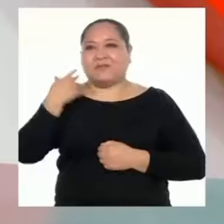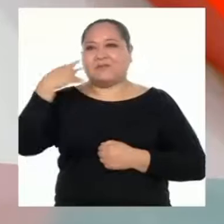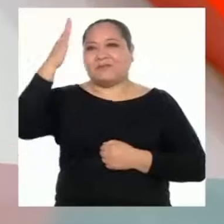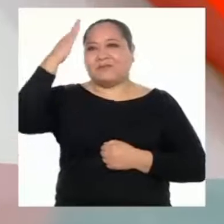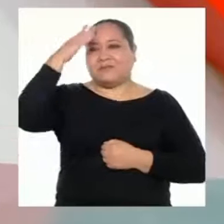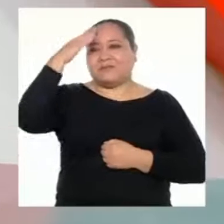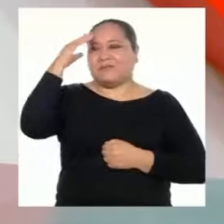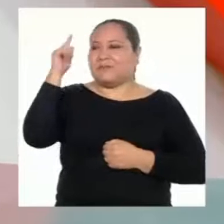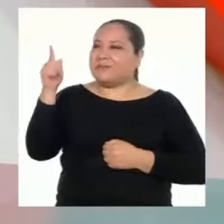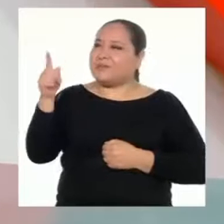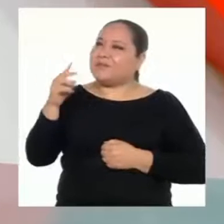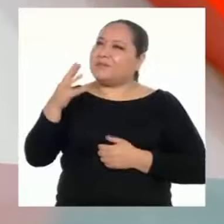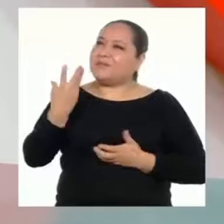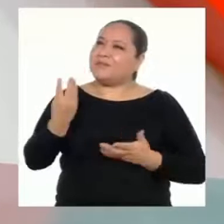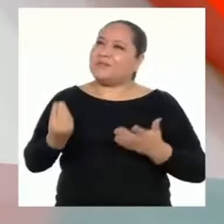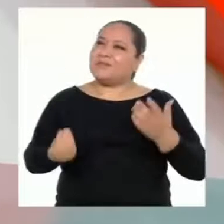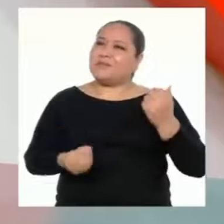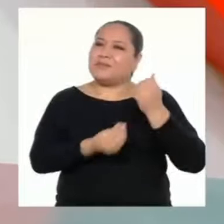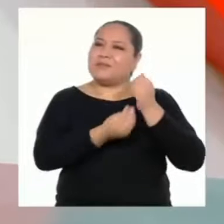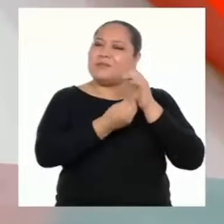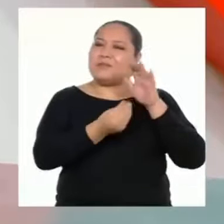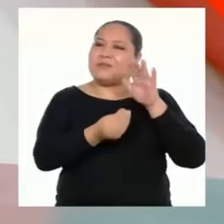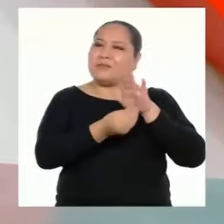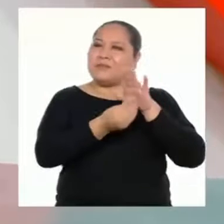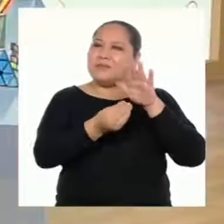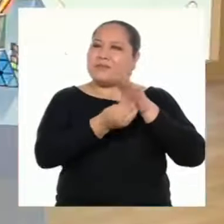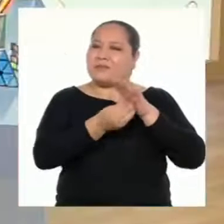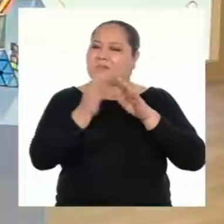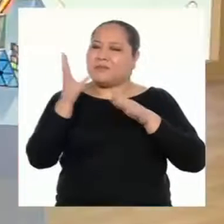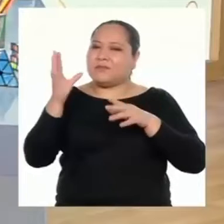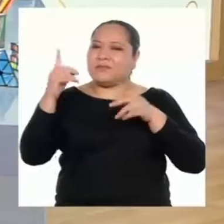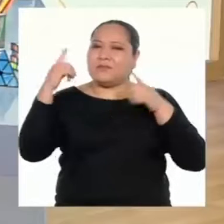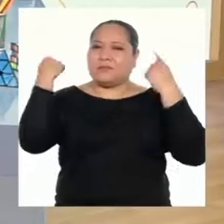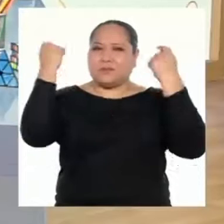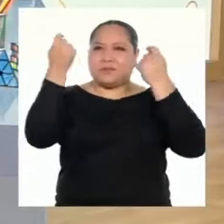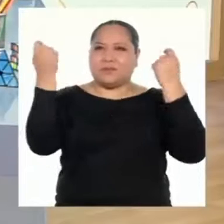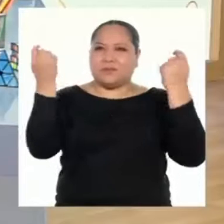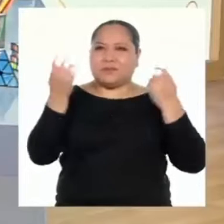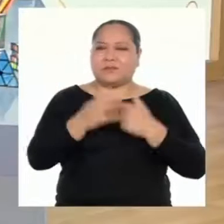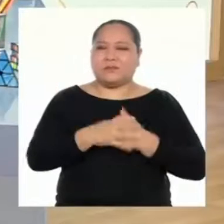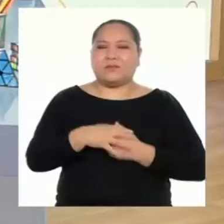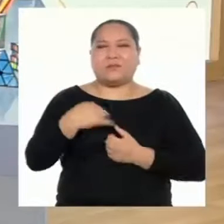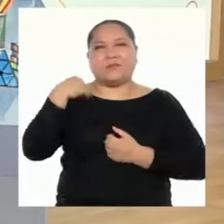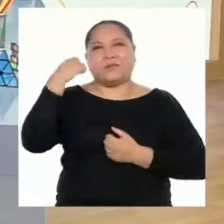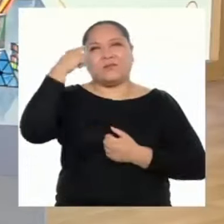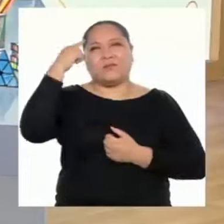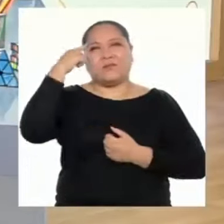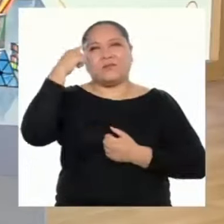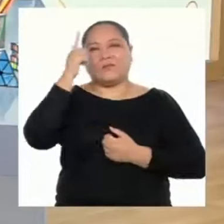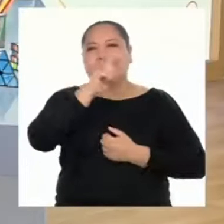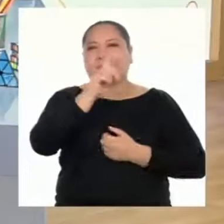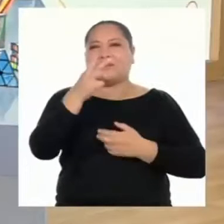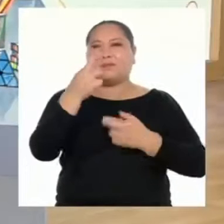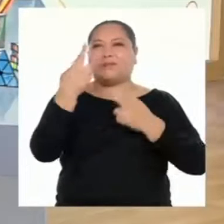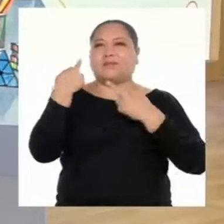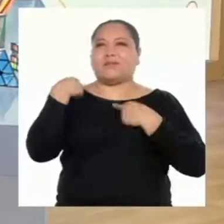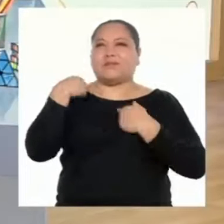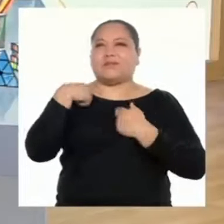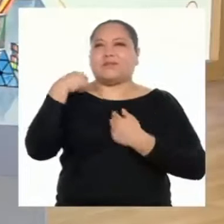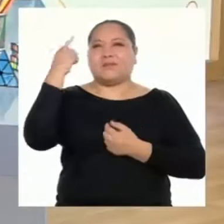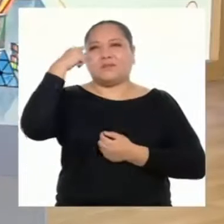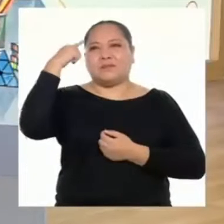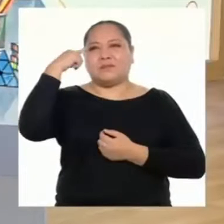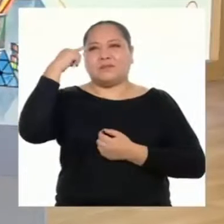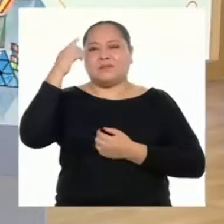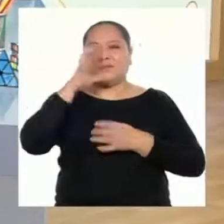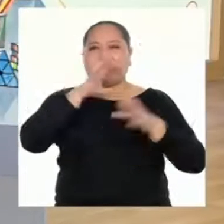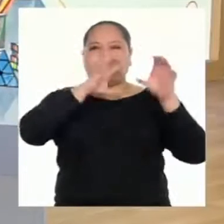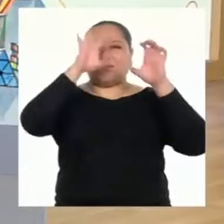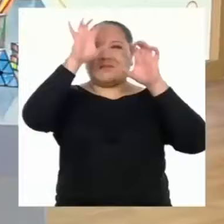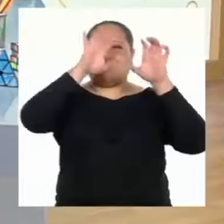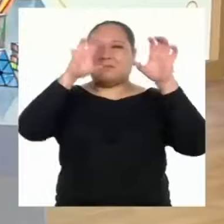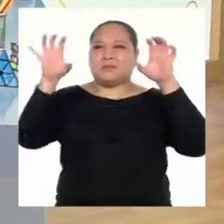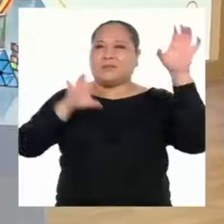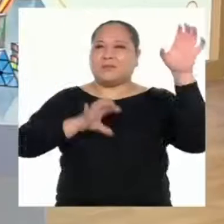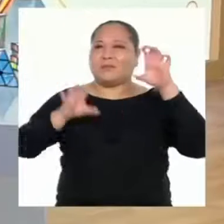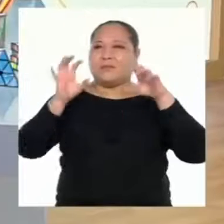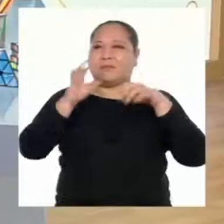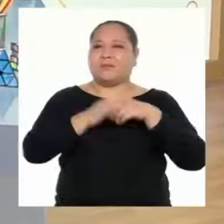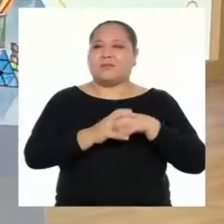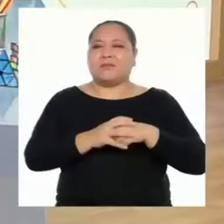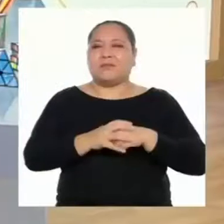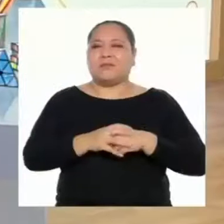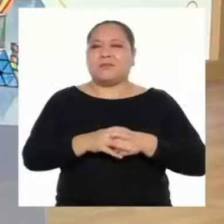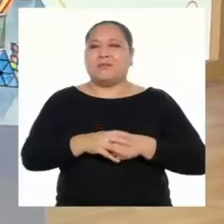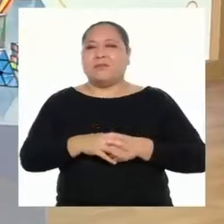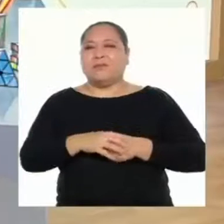¿Ya sabes con qué vas a aportar para tu ciberfiesta? He estado pensando cambiar de cargo. Voy a pensar en algo temático para que la decoración de